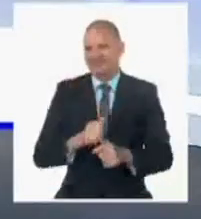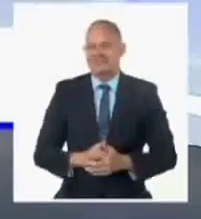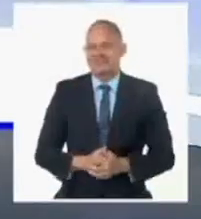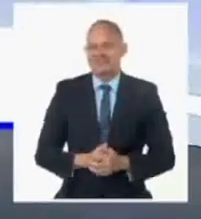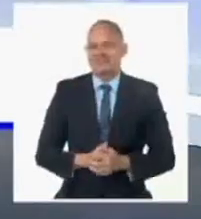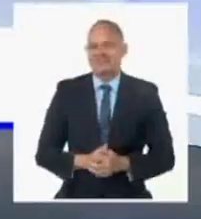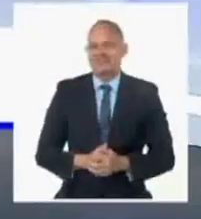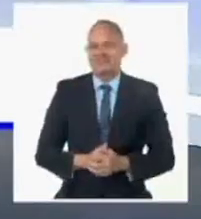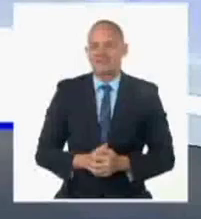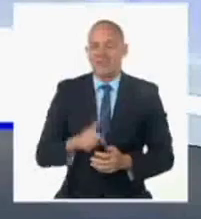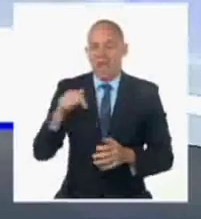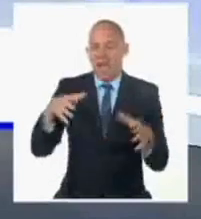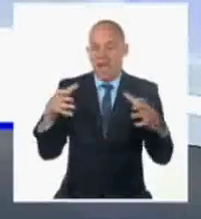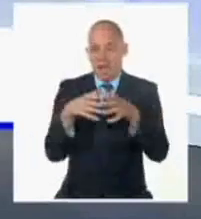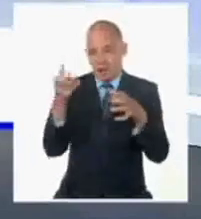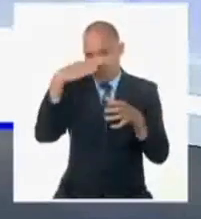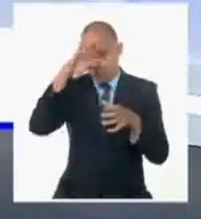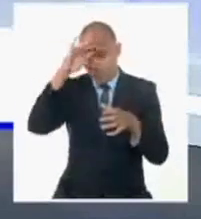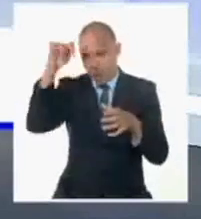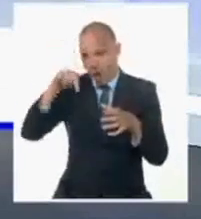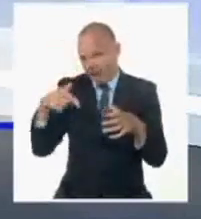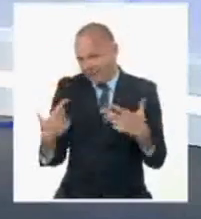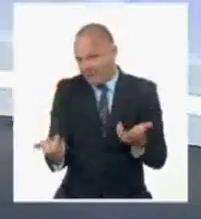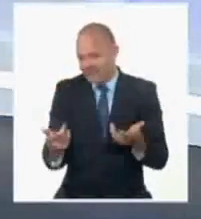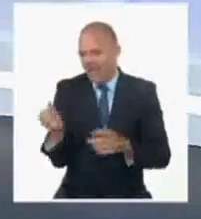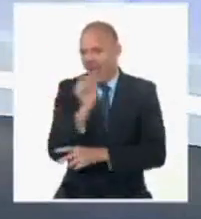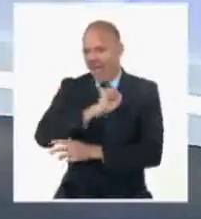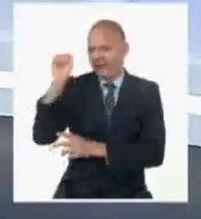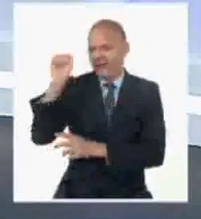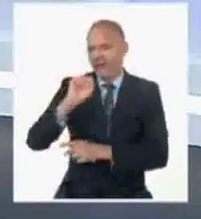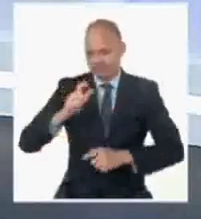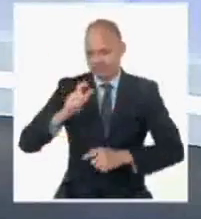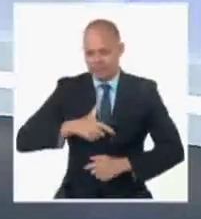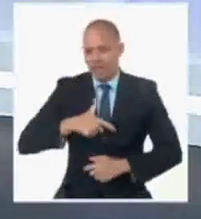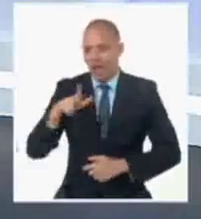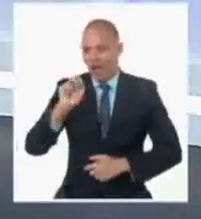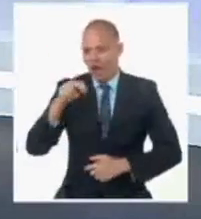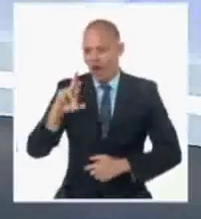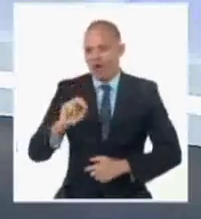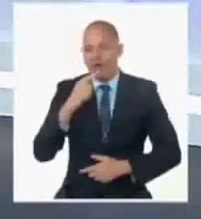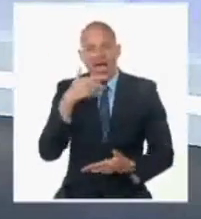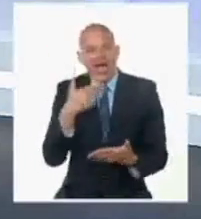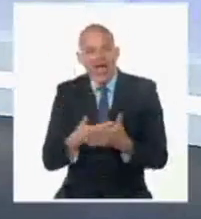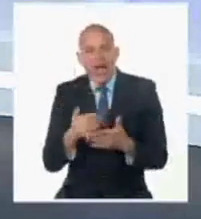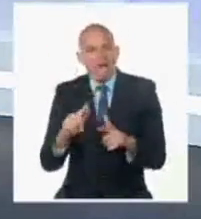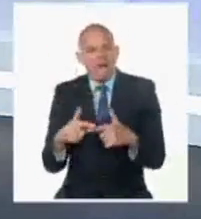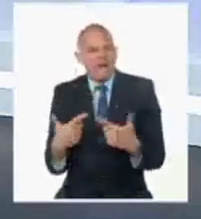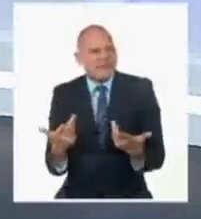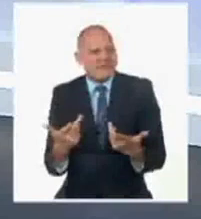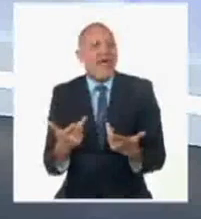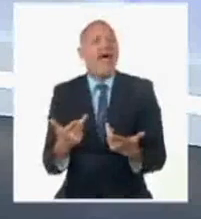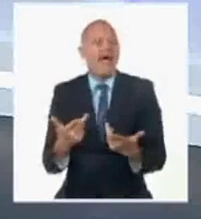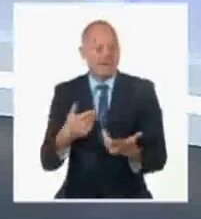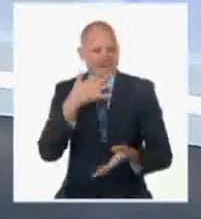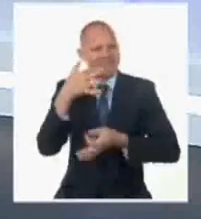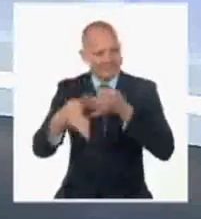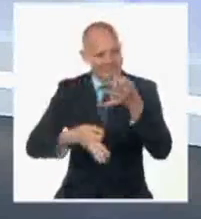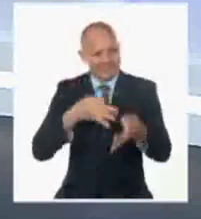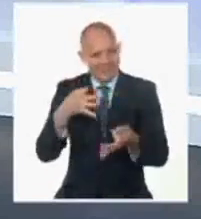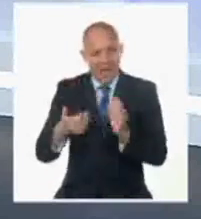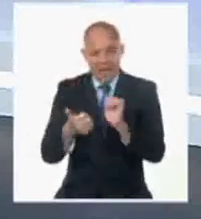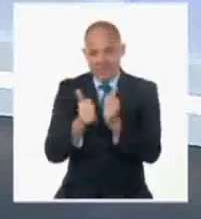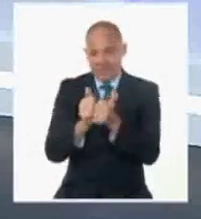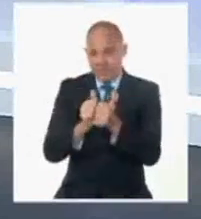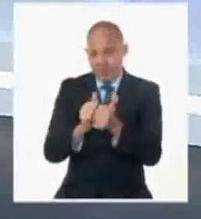Cuba ganó una medalla de oro inesperada, pero nos llena de alegría porque se trata de un deporte donde hemos